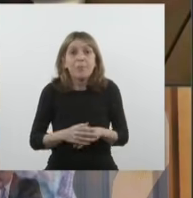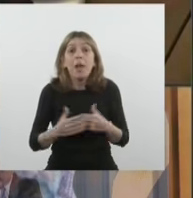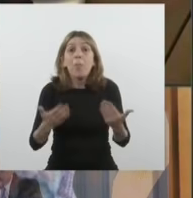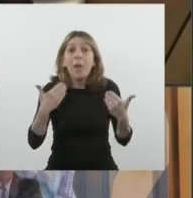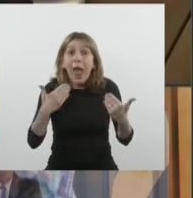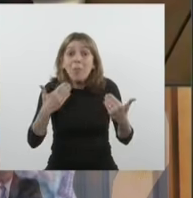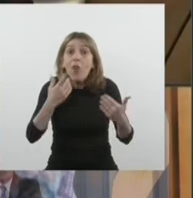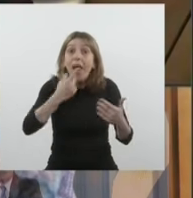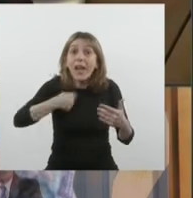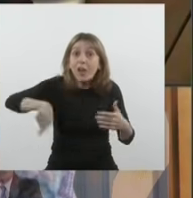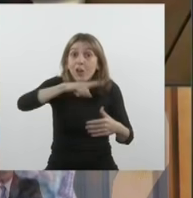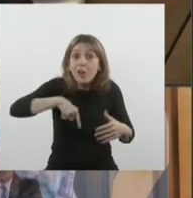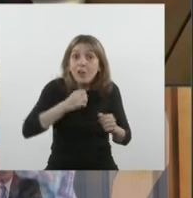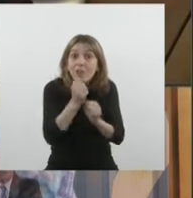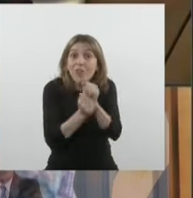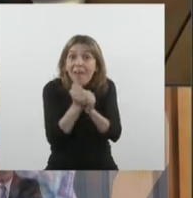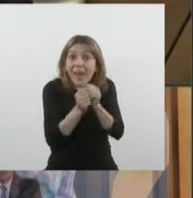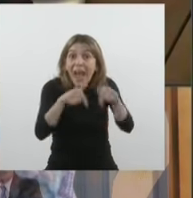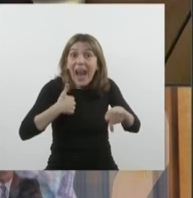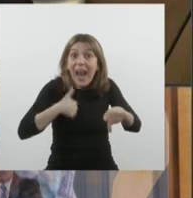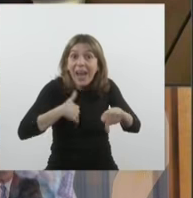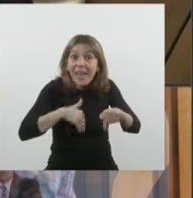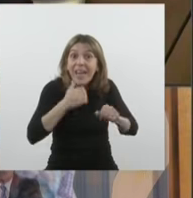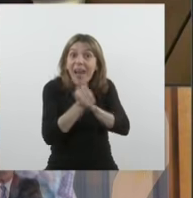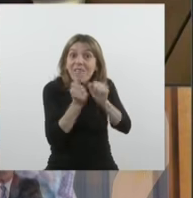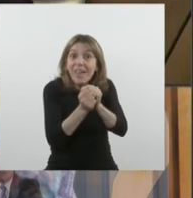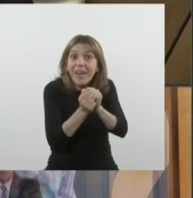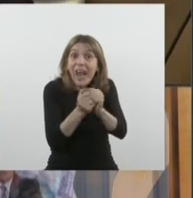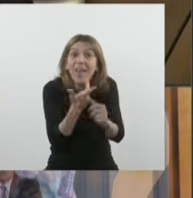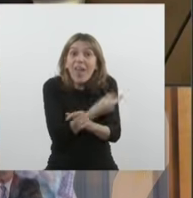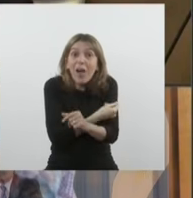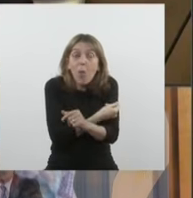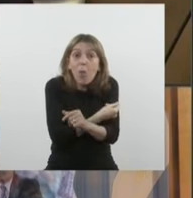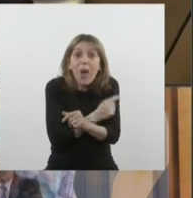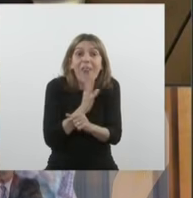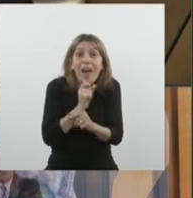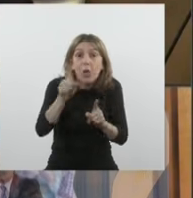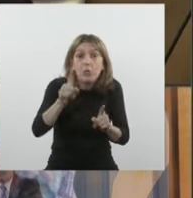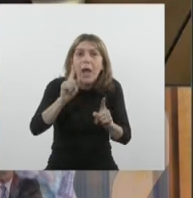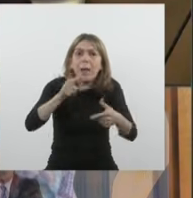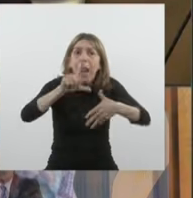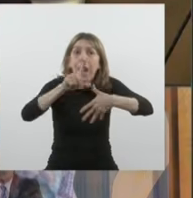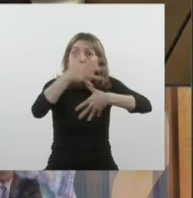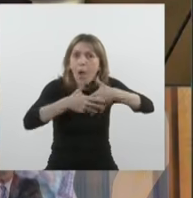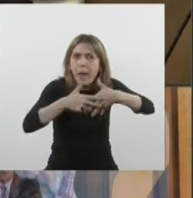poder producir el sputnik en argentina y en todas y en toda américa latina